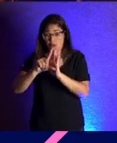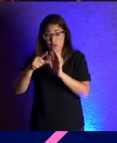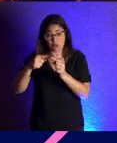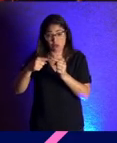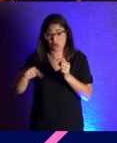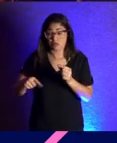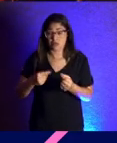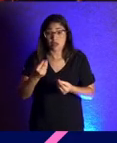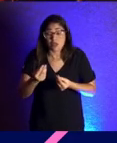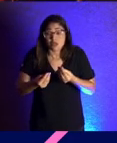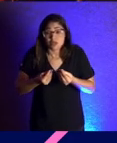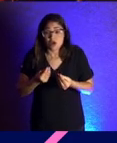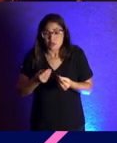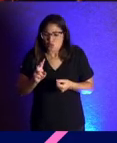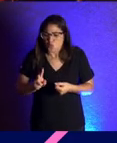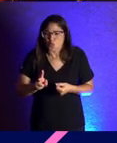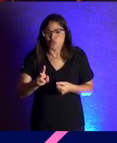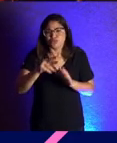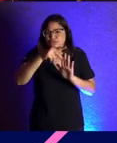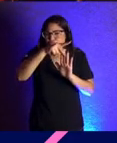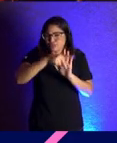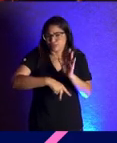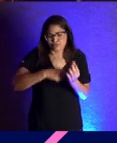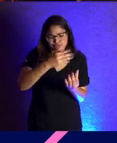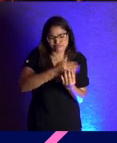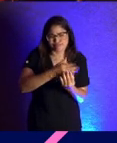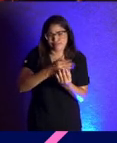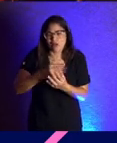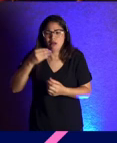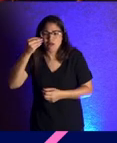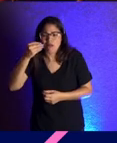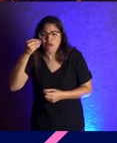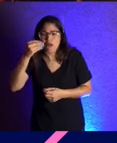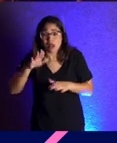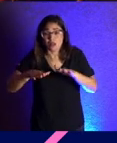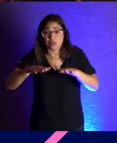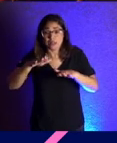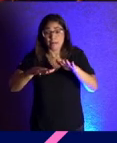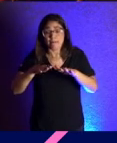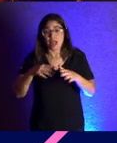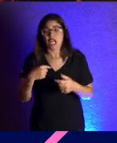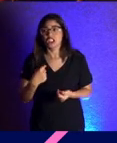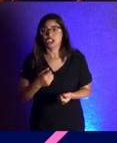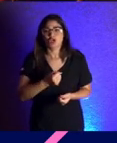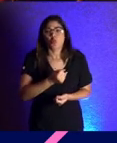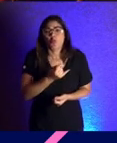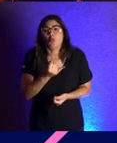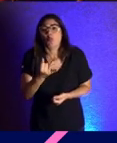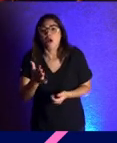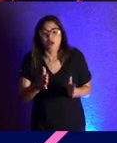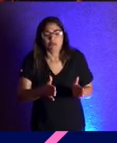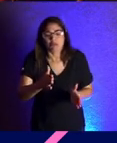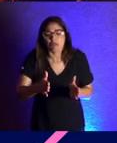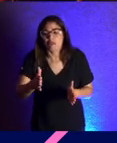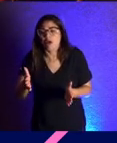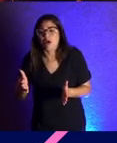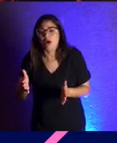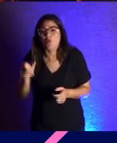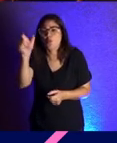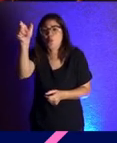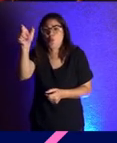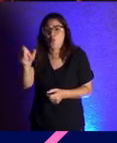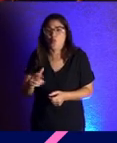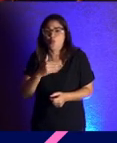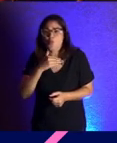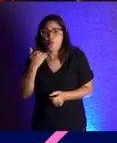experimentando, también lo que tenemos es que depende también un poco de la temporalidad de las cosas, cuántos cuerpos han enterrado. Pero bueno, es un